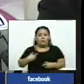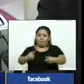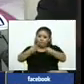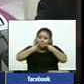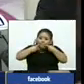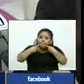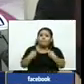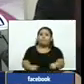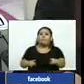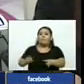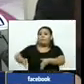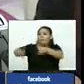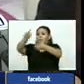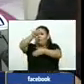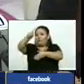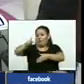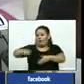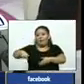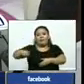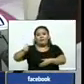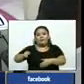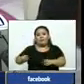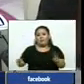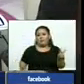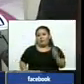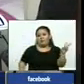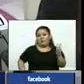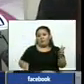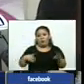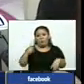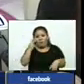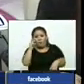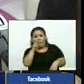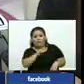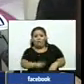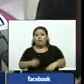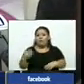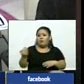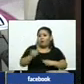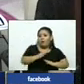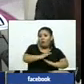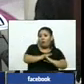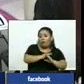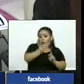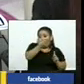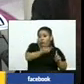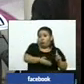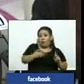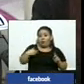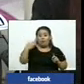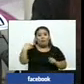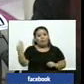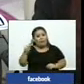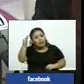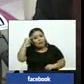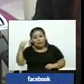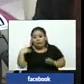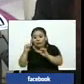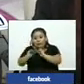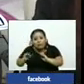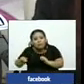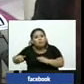Cámara Primera de lo Penal de San Salvador, que tomando las salvaguardas necesarias para la protección de la niña y de su